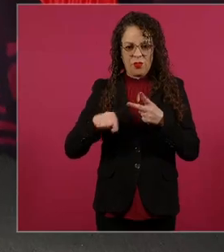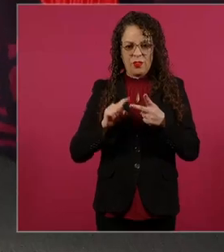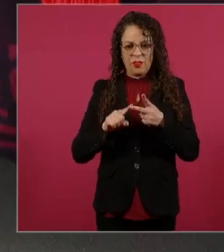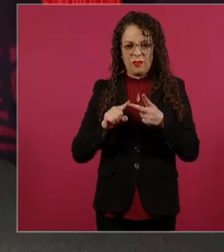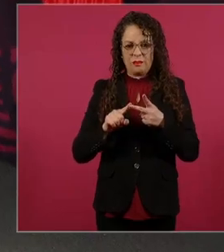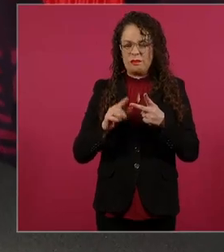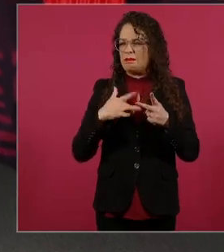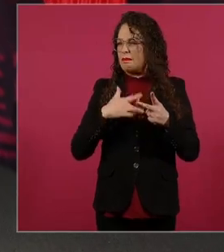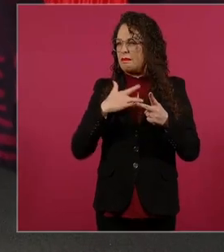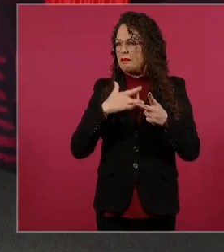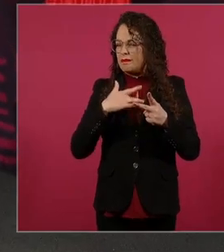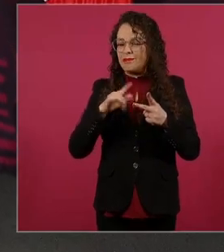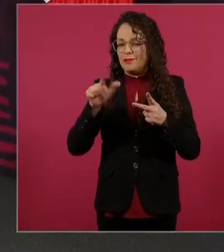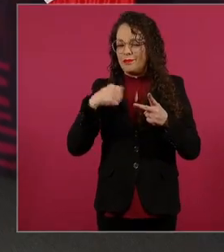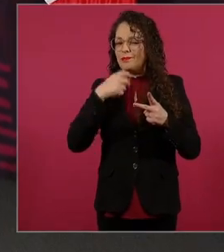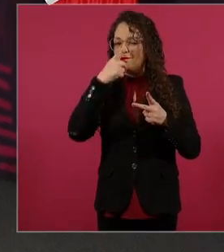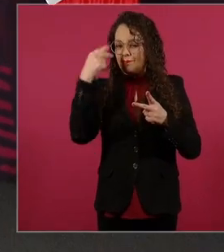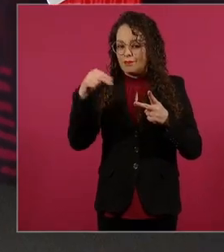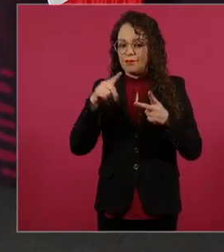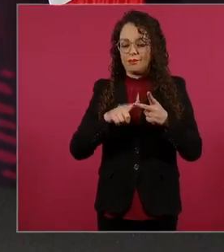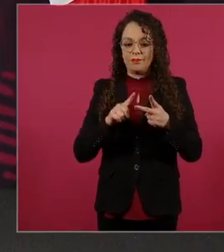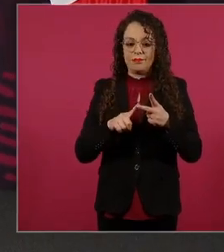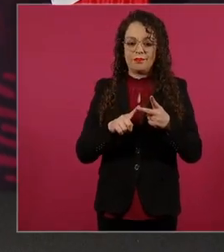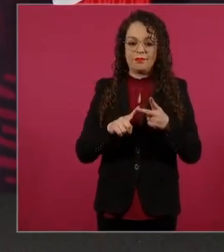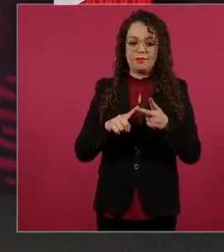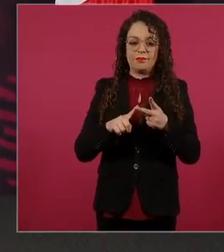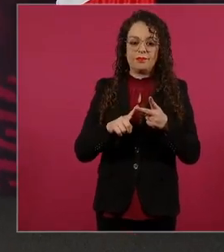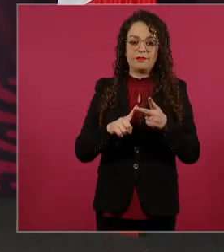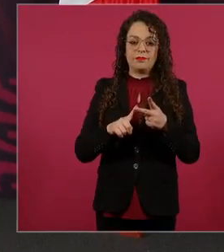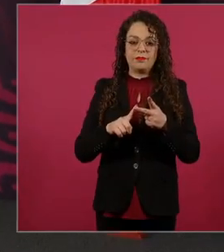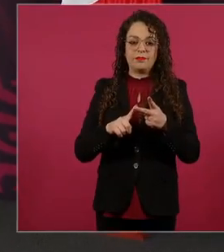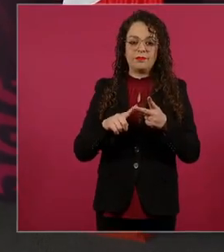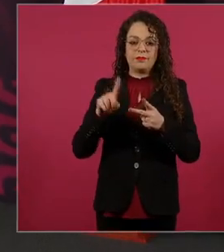recordarlo Diegues Diegues